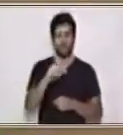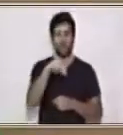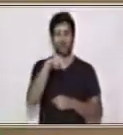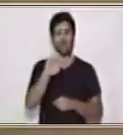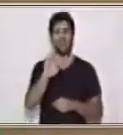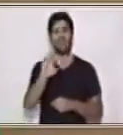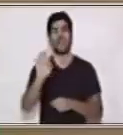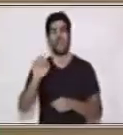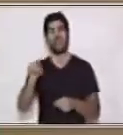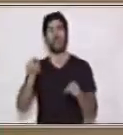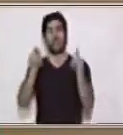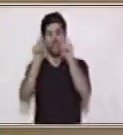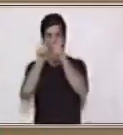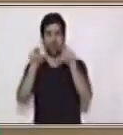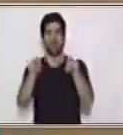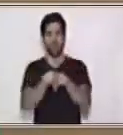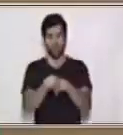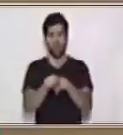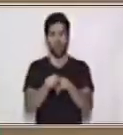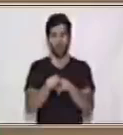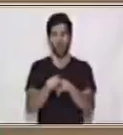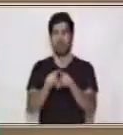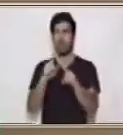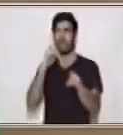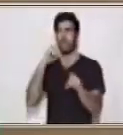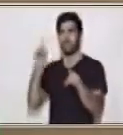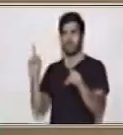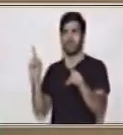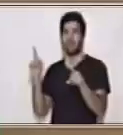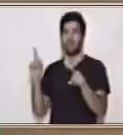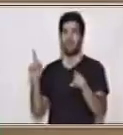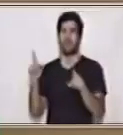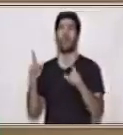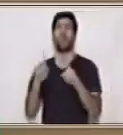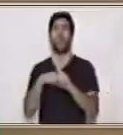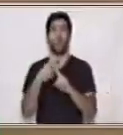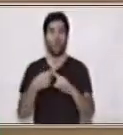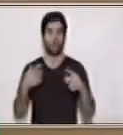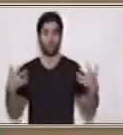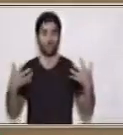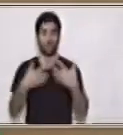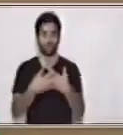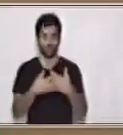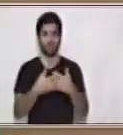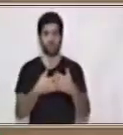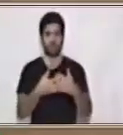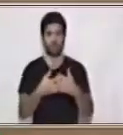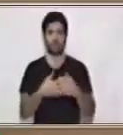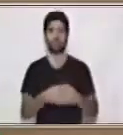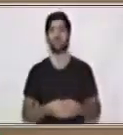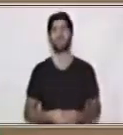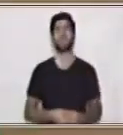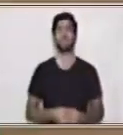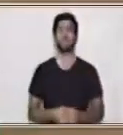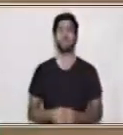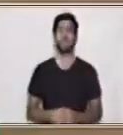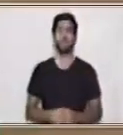que se conforma con este tipo de, cuando coinciden consonantes y vocales al final?